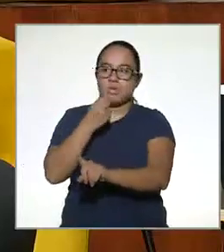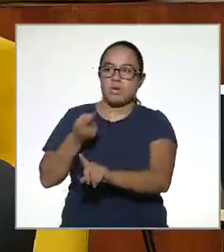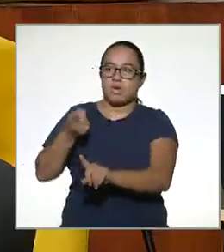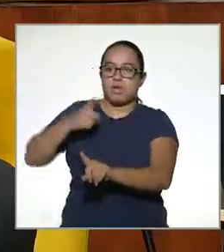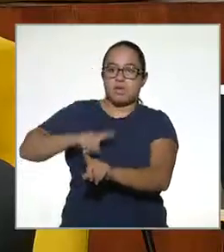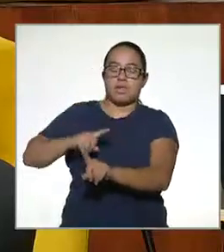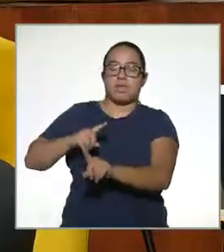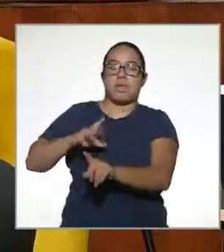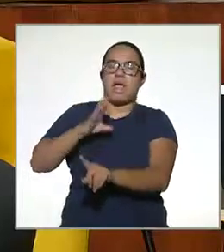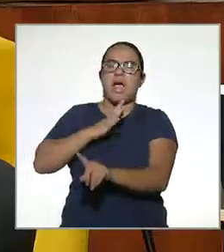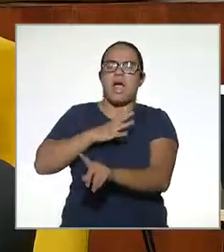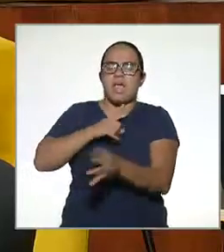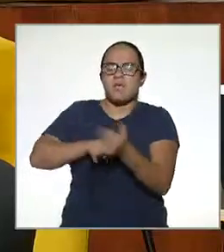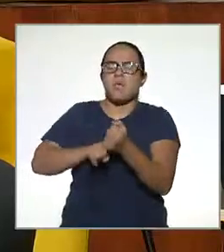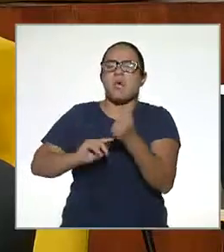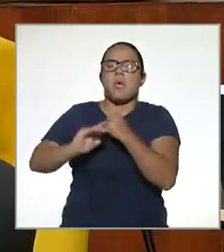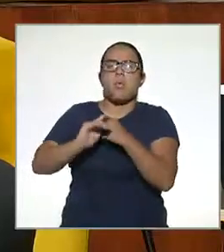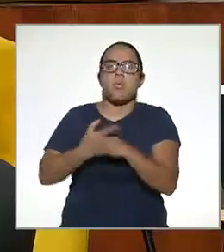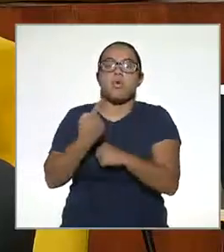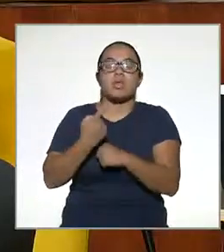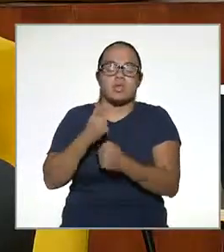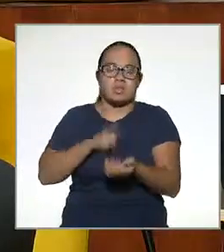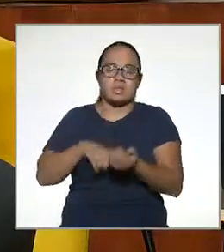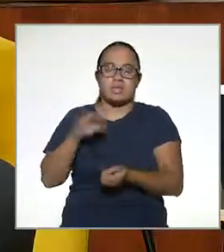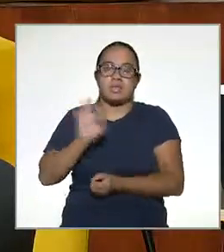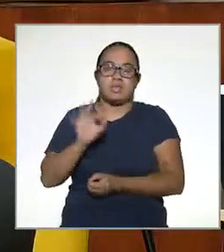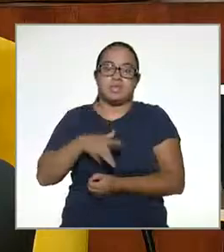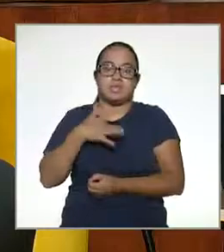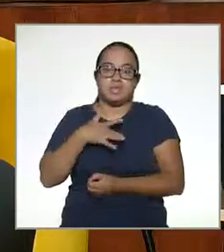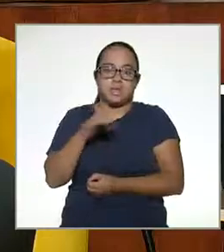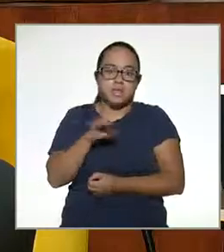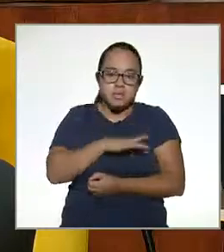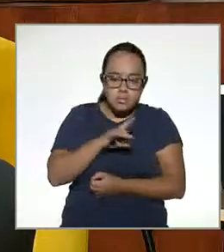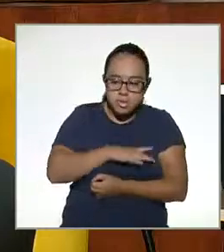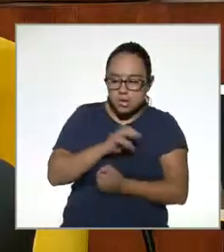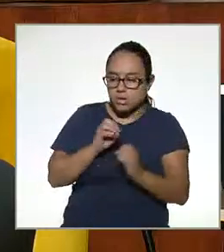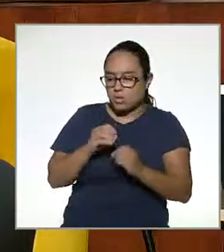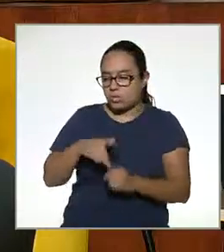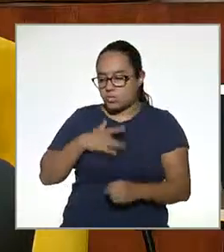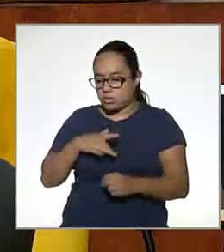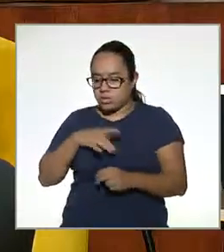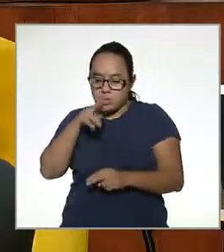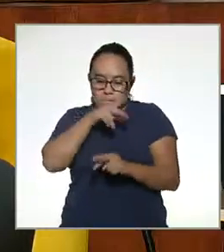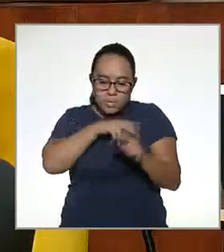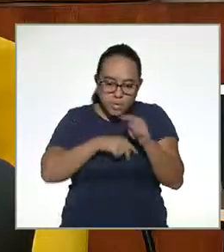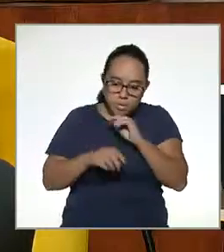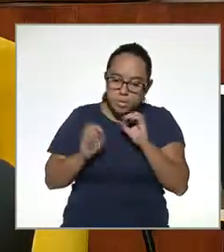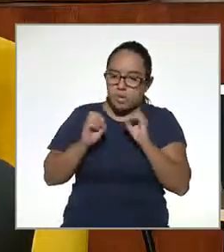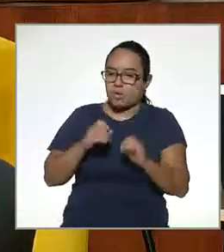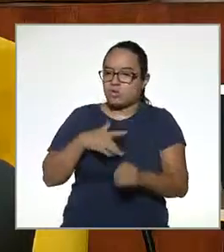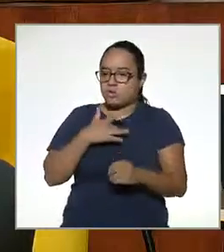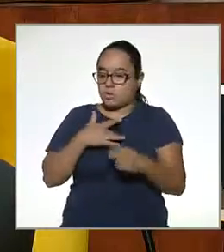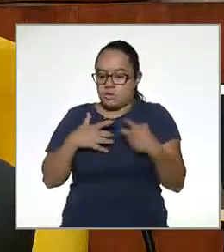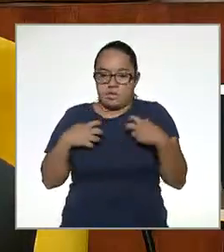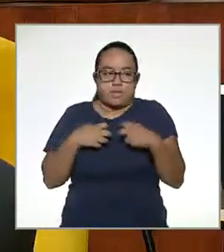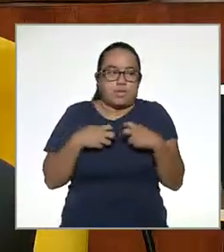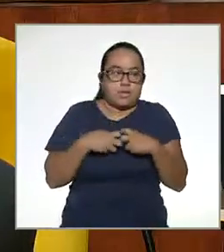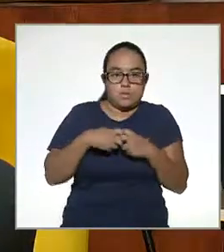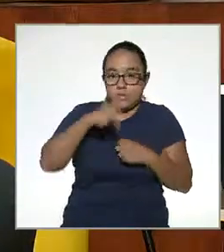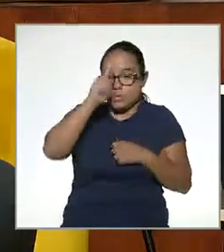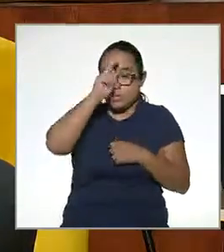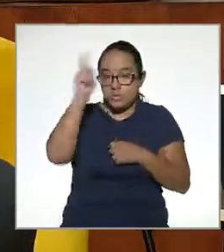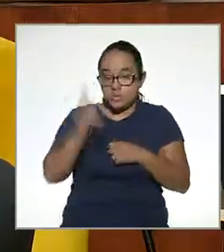hay raíces, y hay raíces de miedo, puede ser miedo, puede ser angustia, puede ser ansiedad, y ahí es donde se